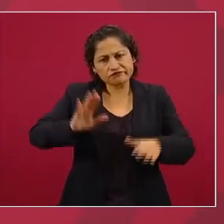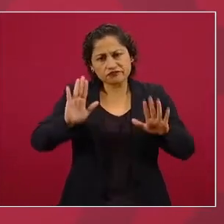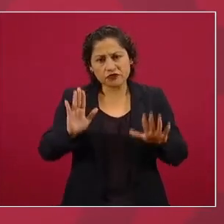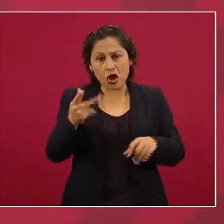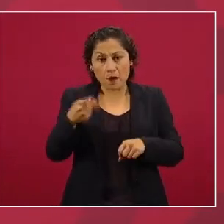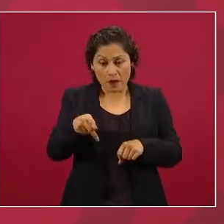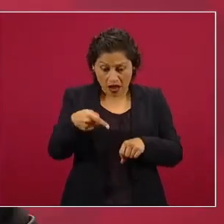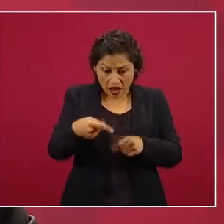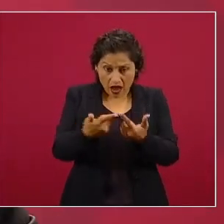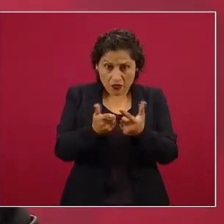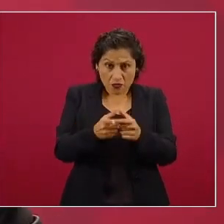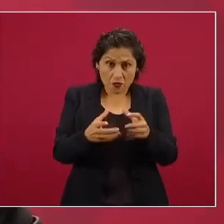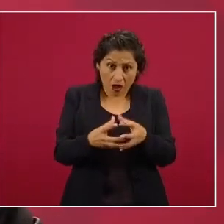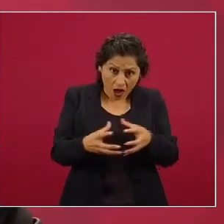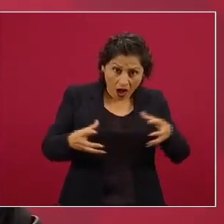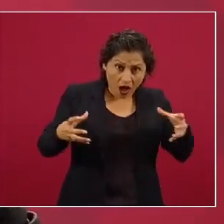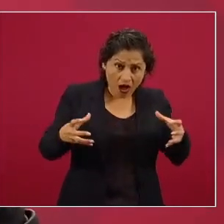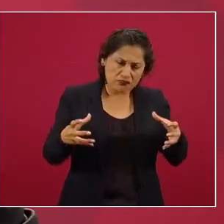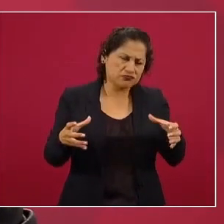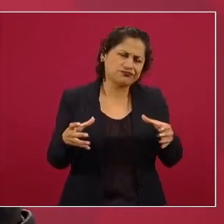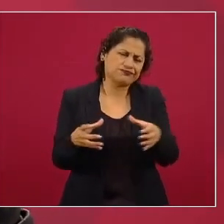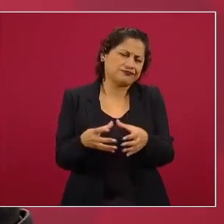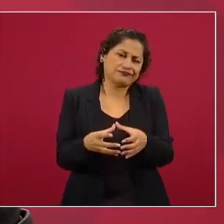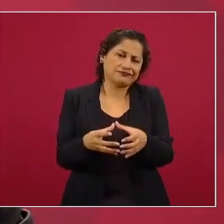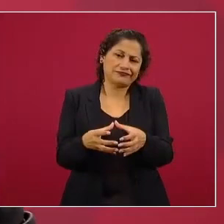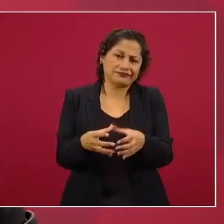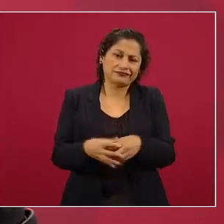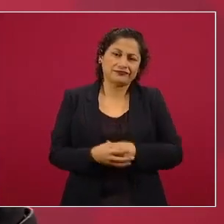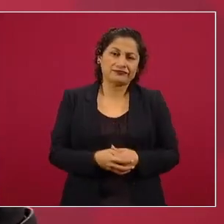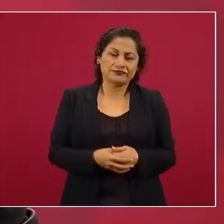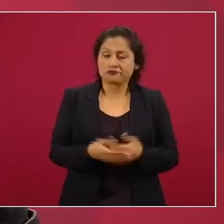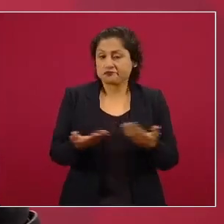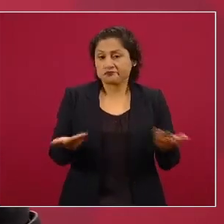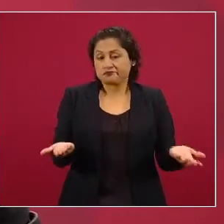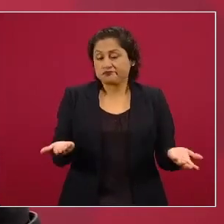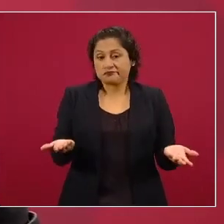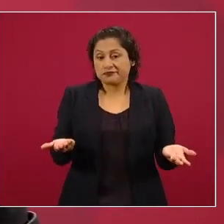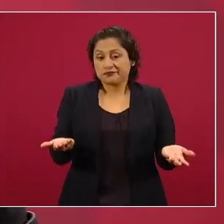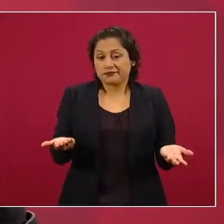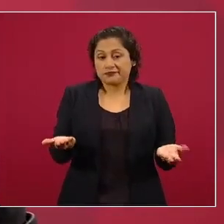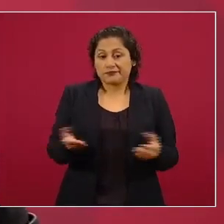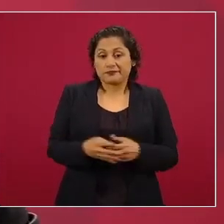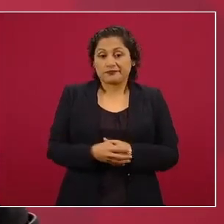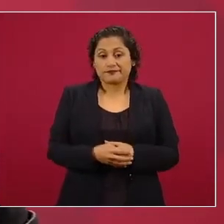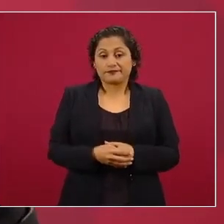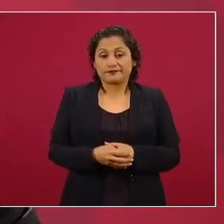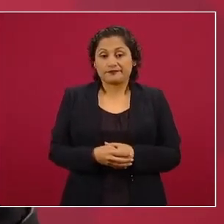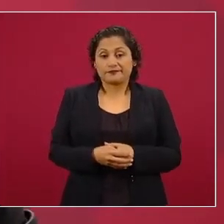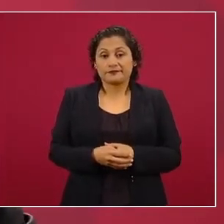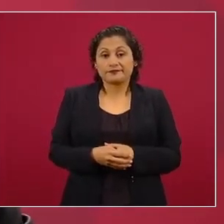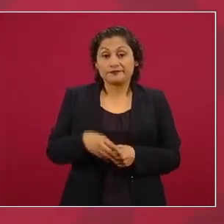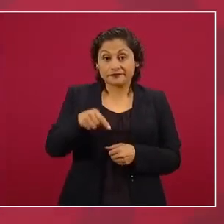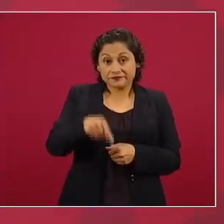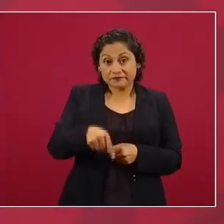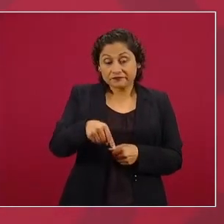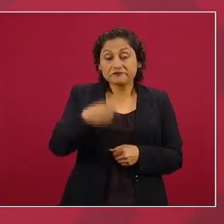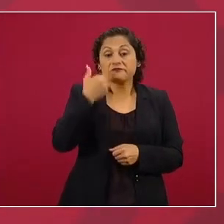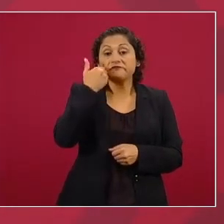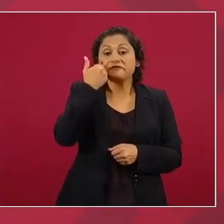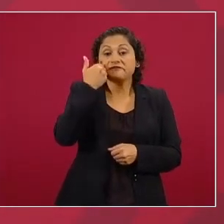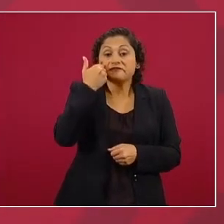mayoritario. Entonces, pues se van a competir por ese sector,